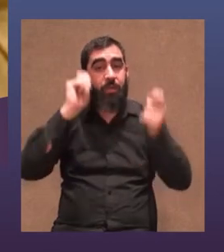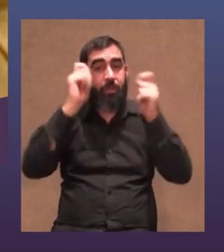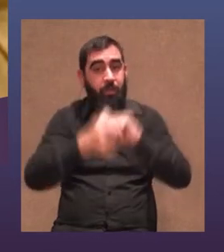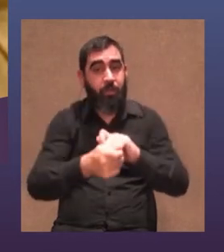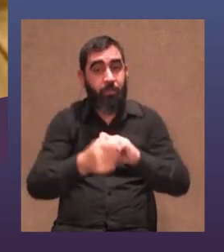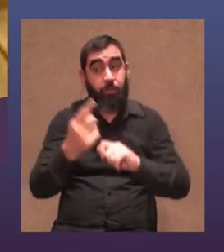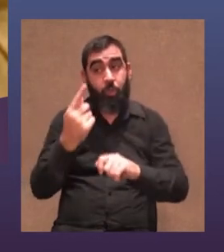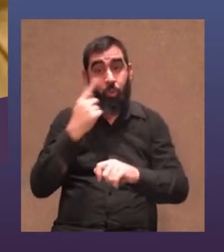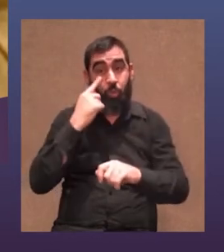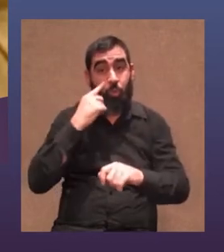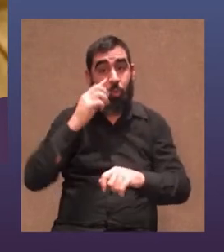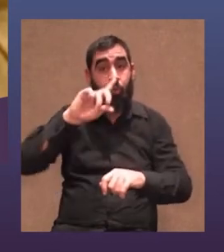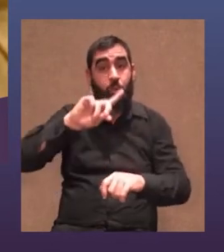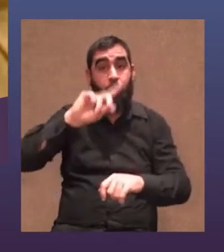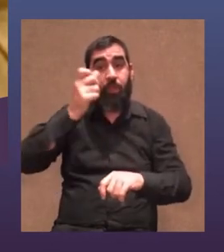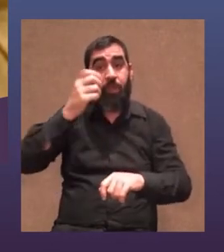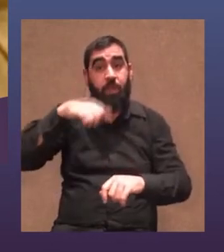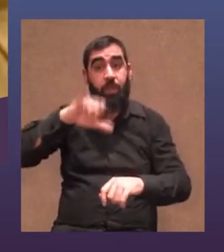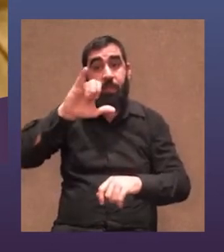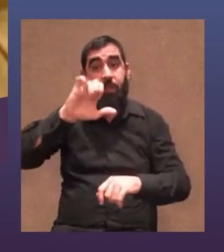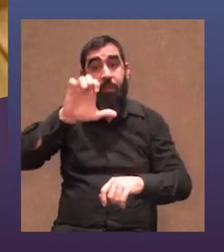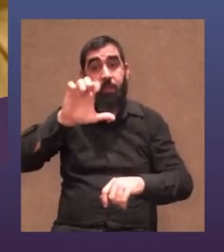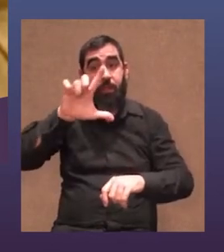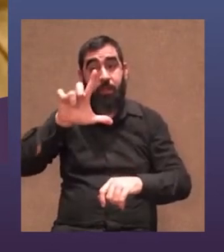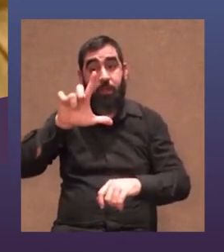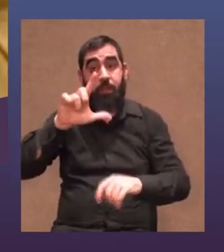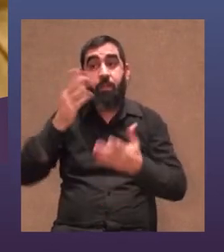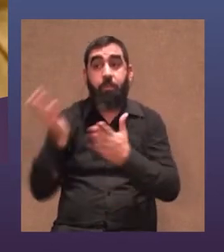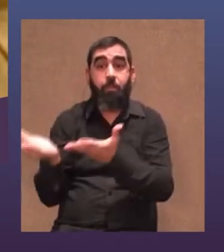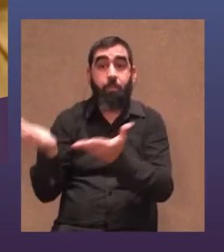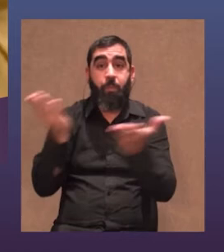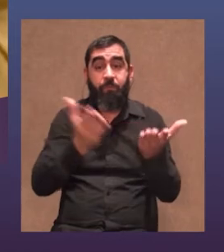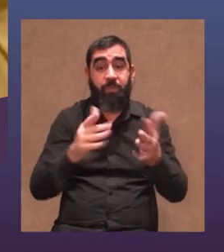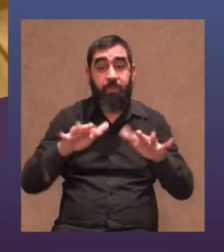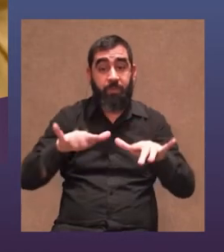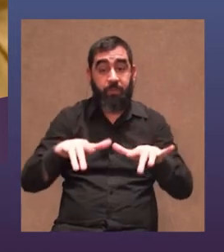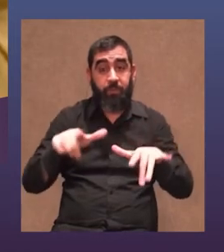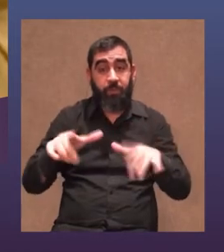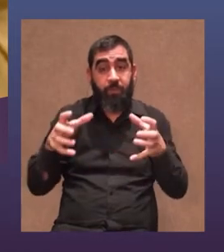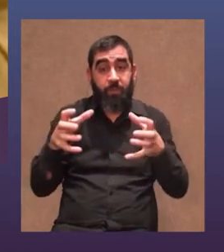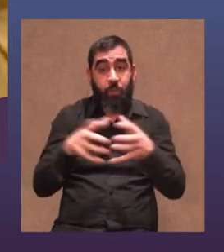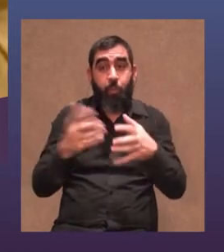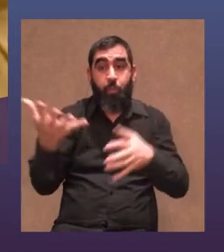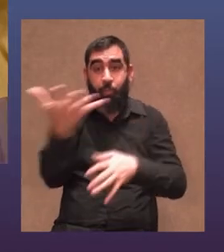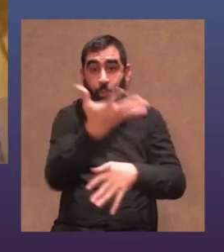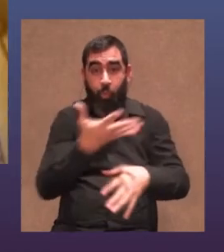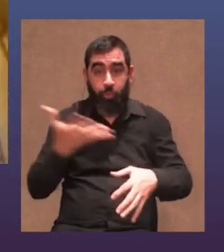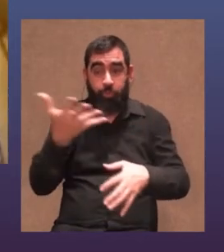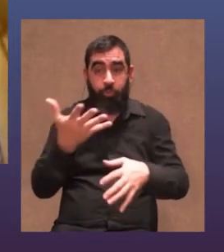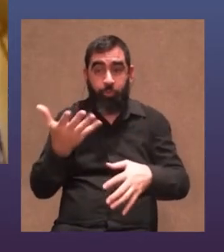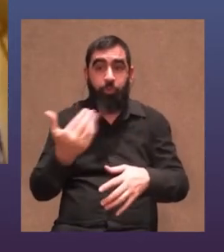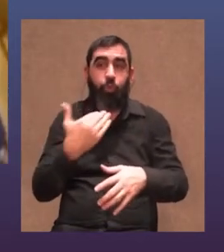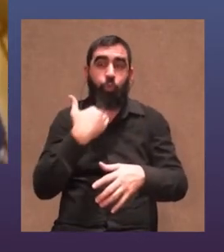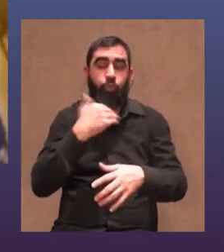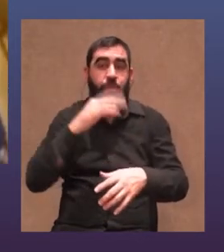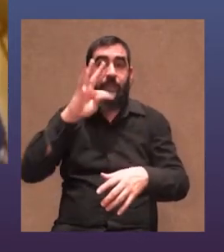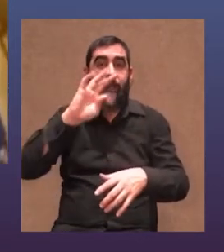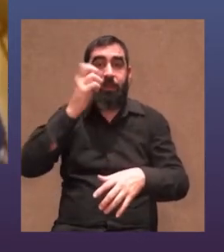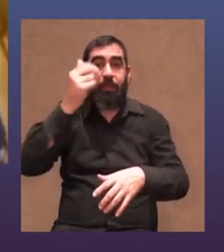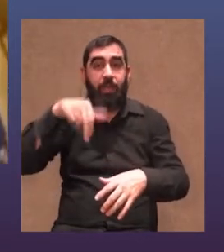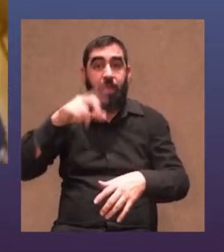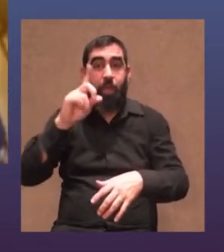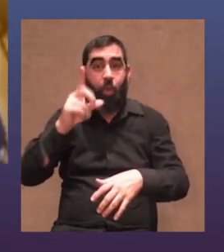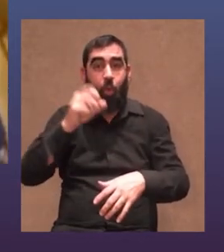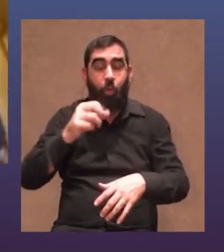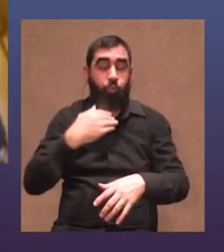lo conozco a Daniel Vinel y me invita a ser la pianista de su quinteto, yo le digo, yo no sé tocar tango, me dijo, vas a aprender. Y como a mí